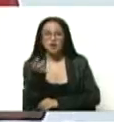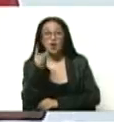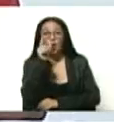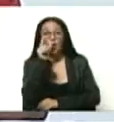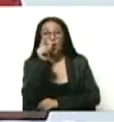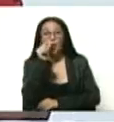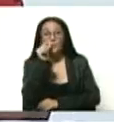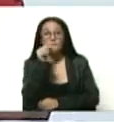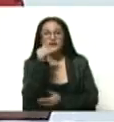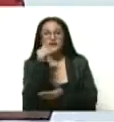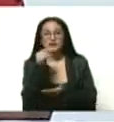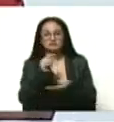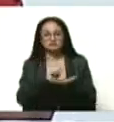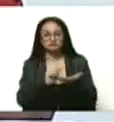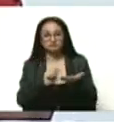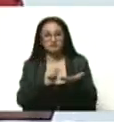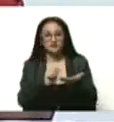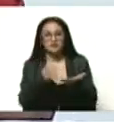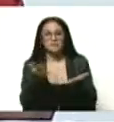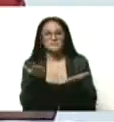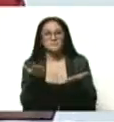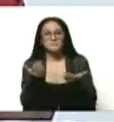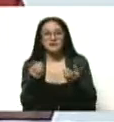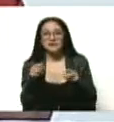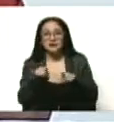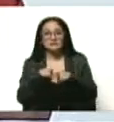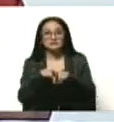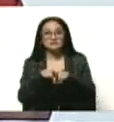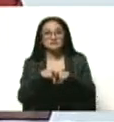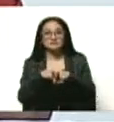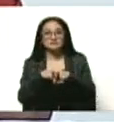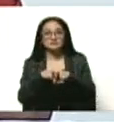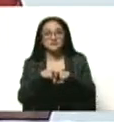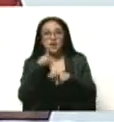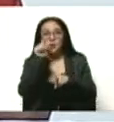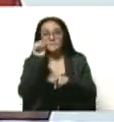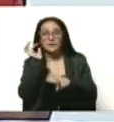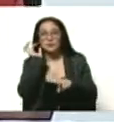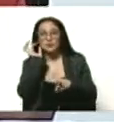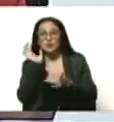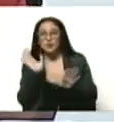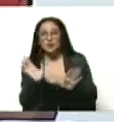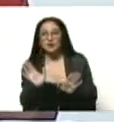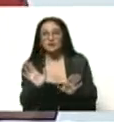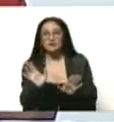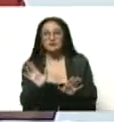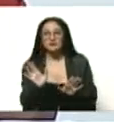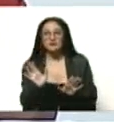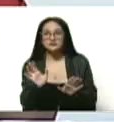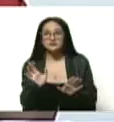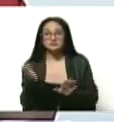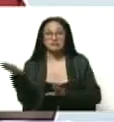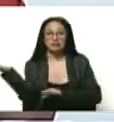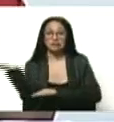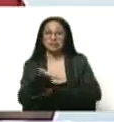una comunicación allí pidiendo la paridad de género, porque lo que nos están dando es una